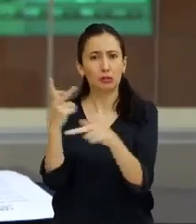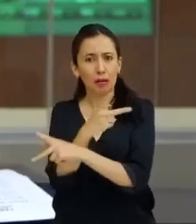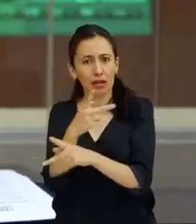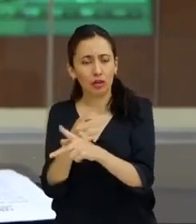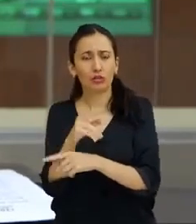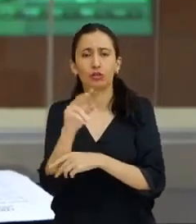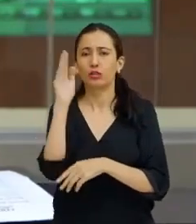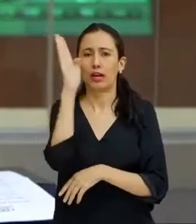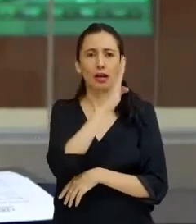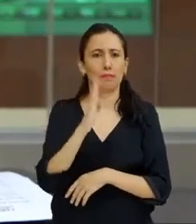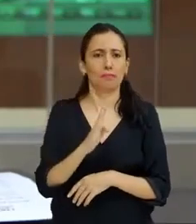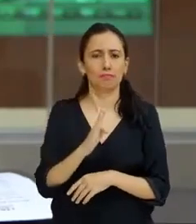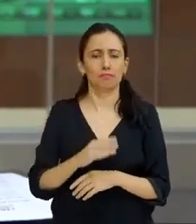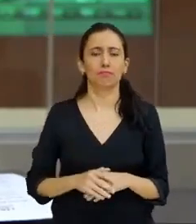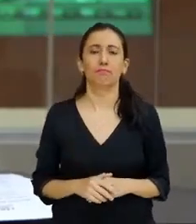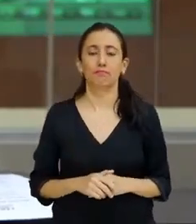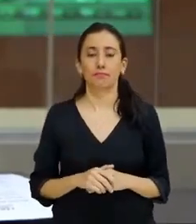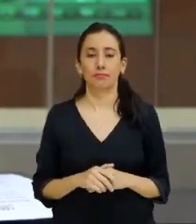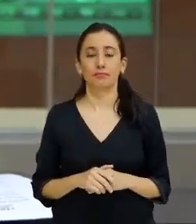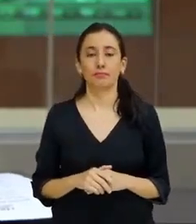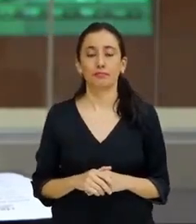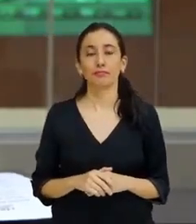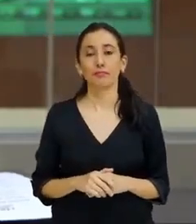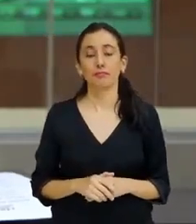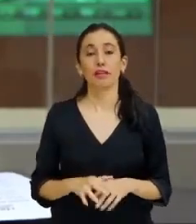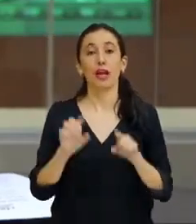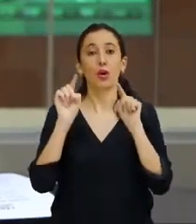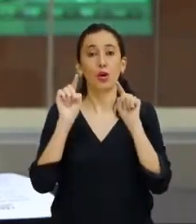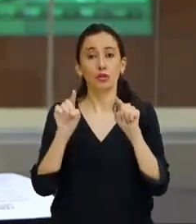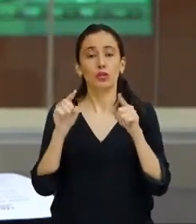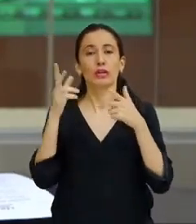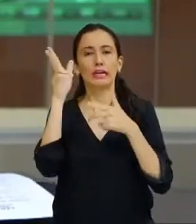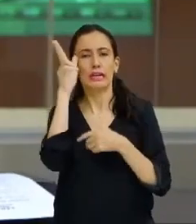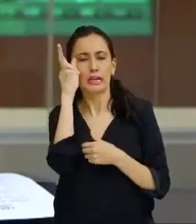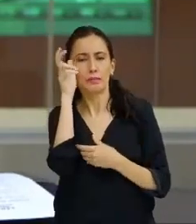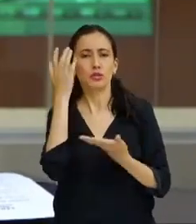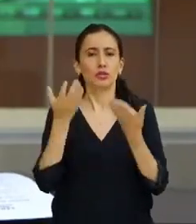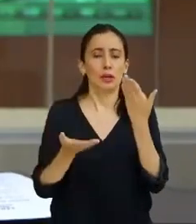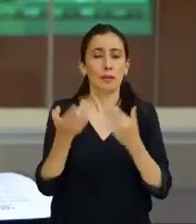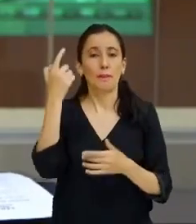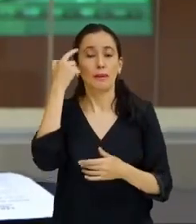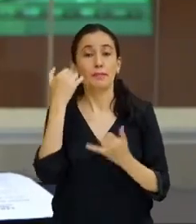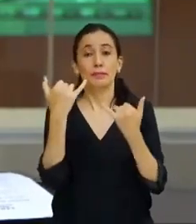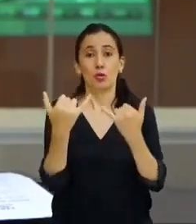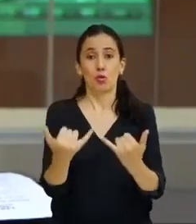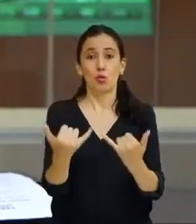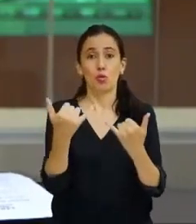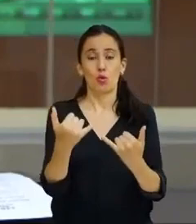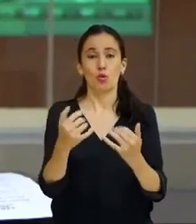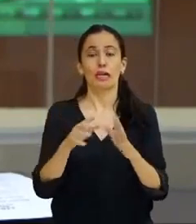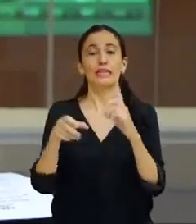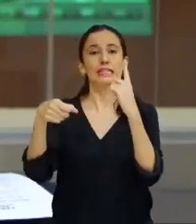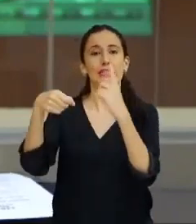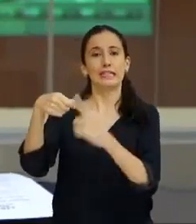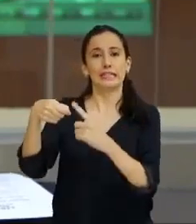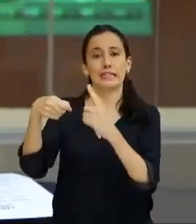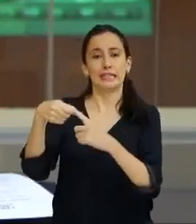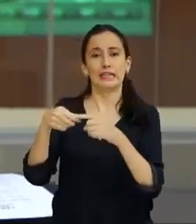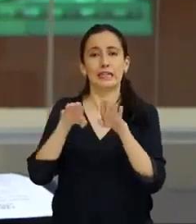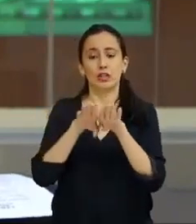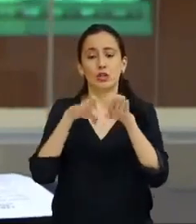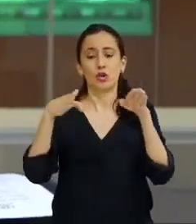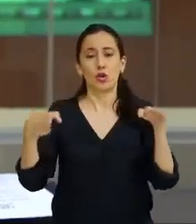inseguros por esta razón creemos importante instalar hoy desde quito la mesa